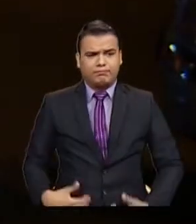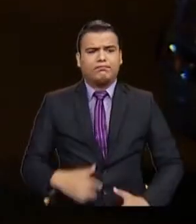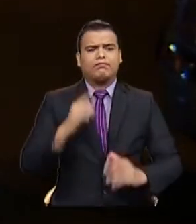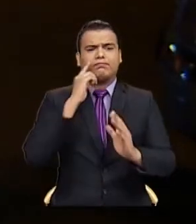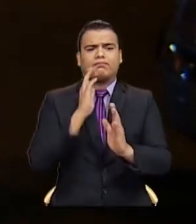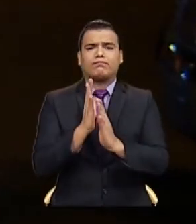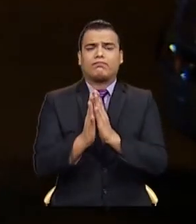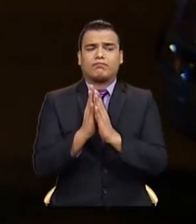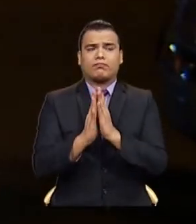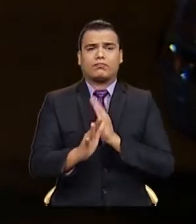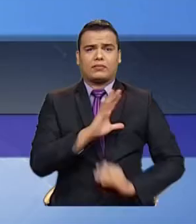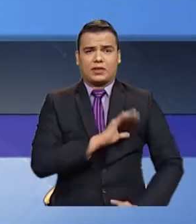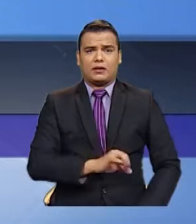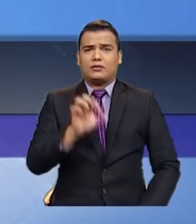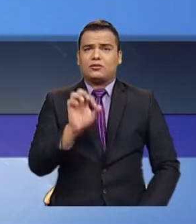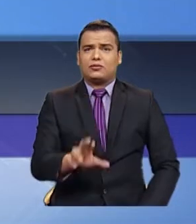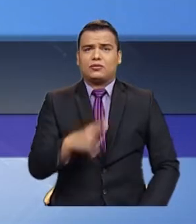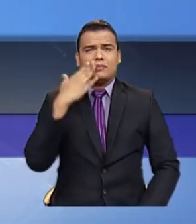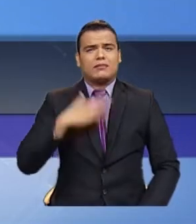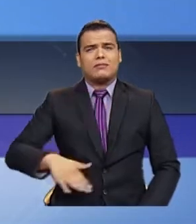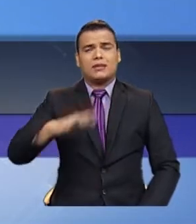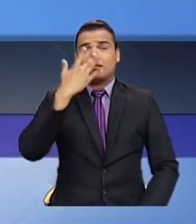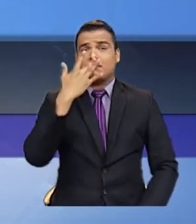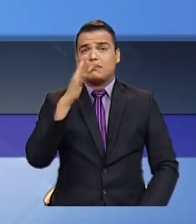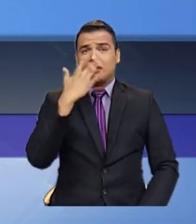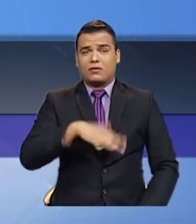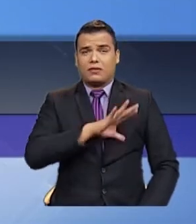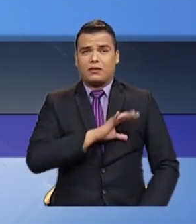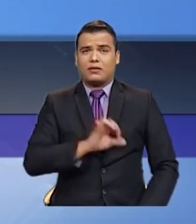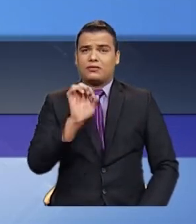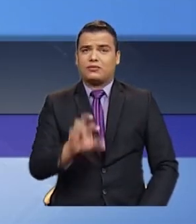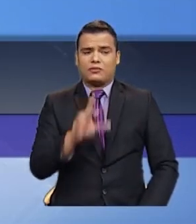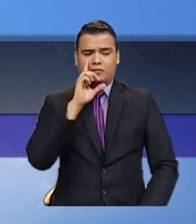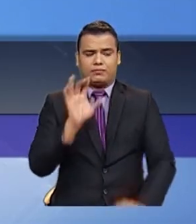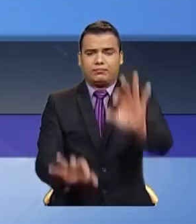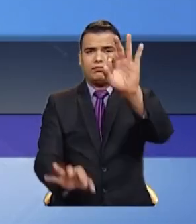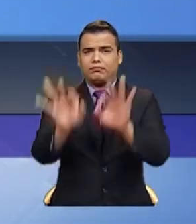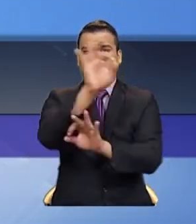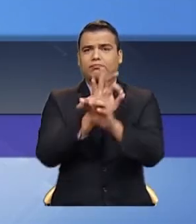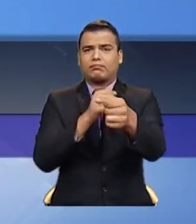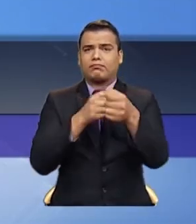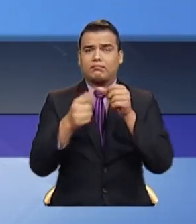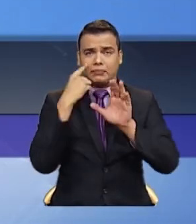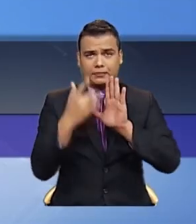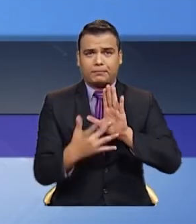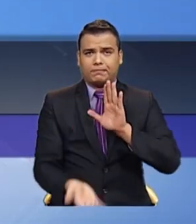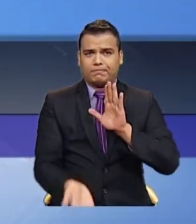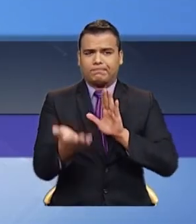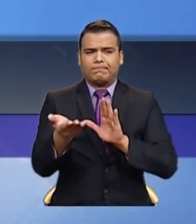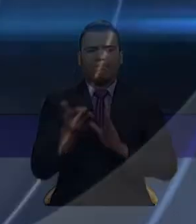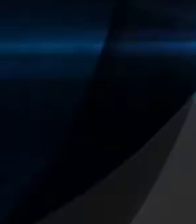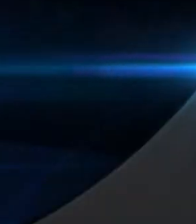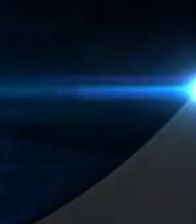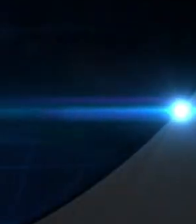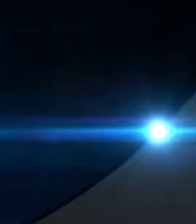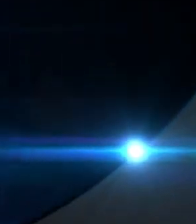a esta hora desde el sector conocido como el Parque El Perro en el sur de Cali. Wilson Morales, Telepacífico Noticias, más cerca de la región.